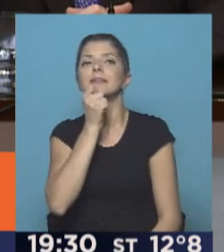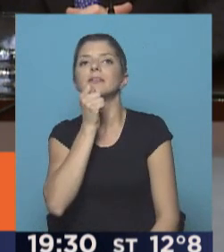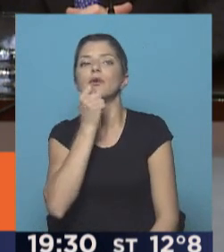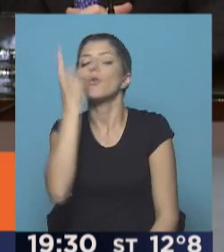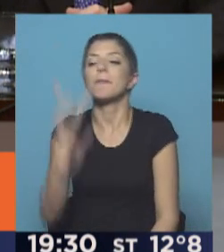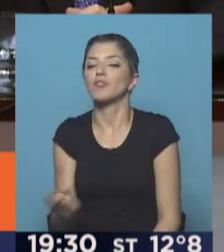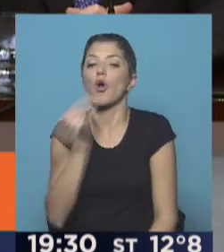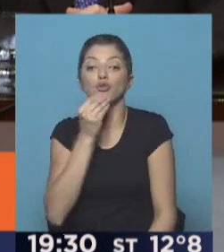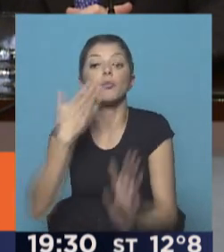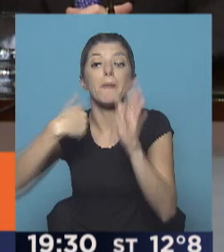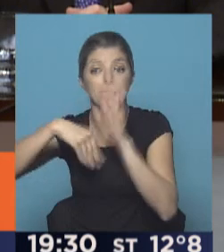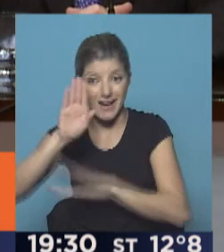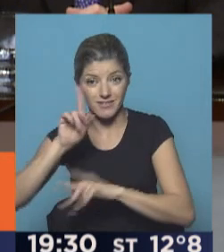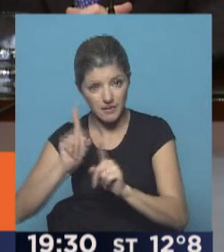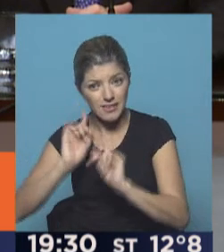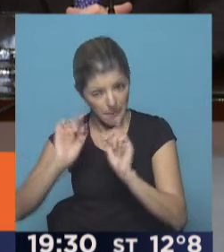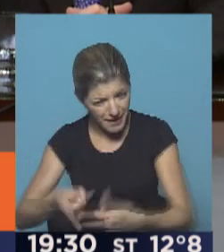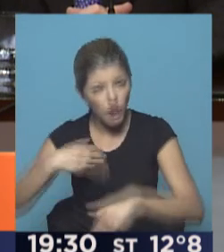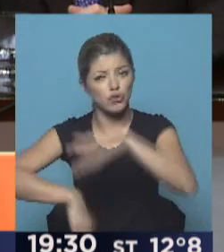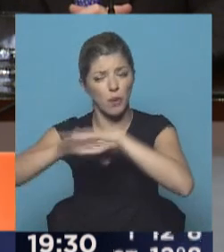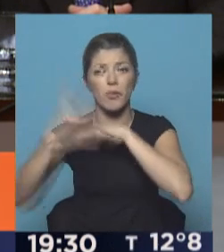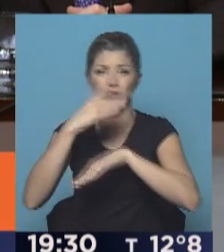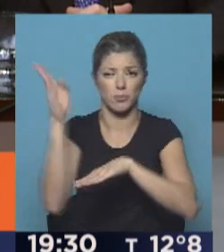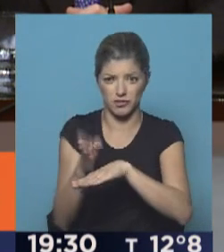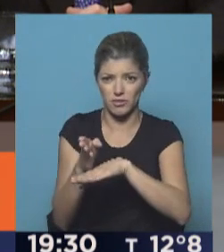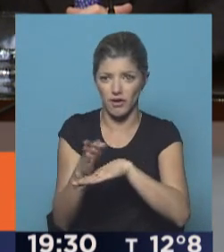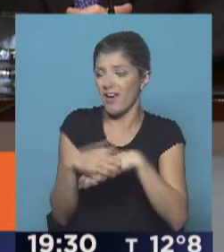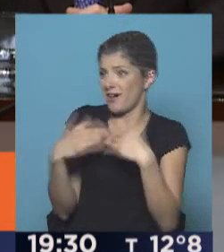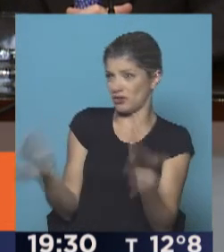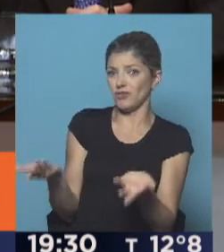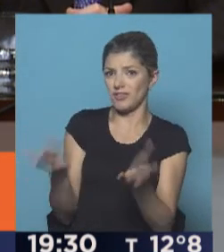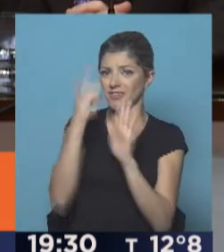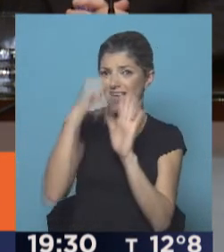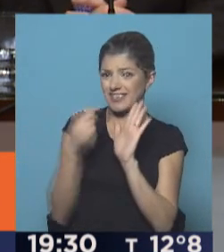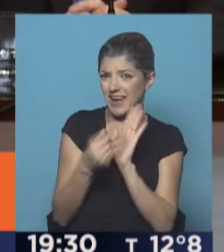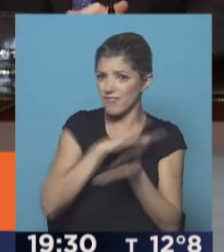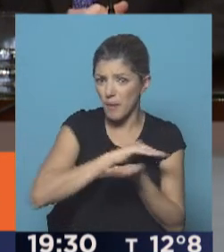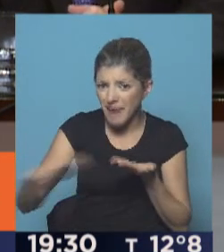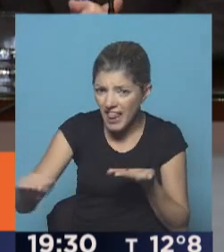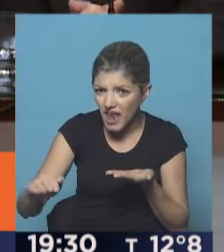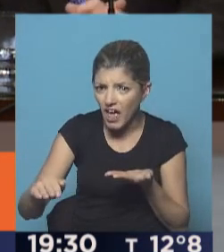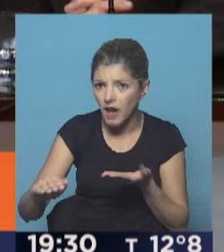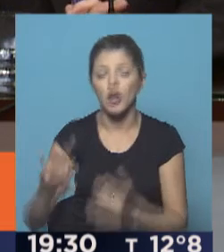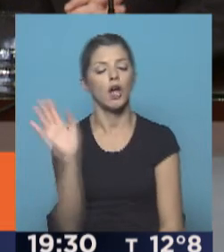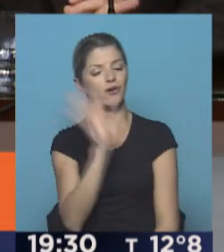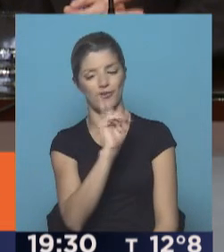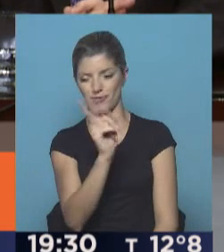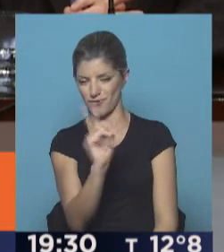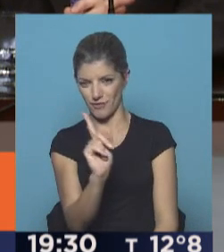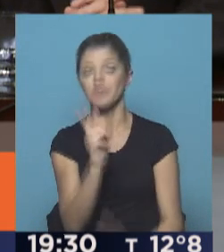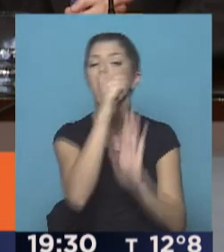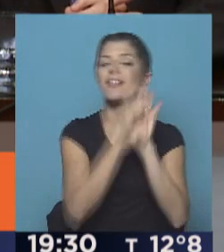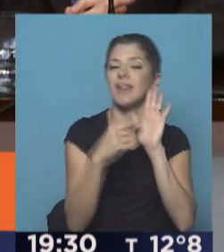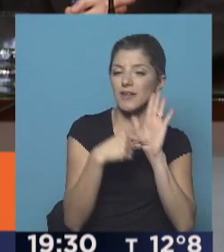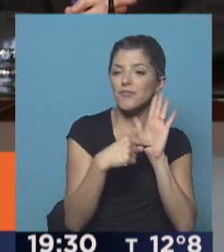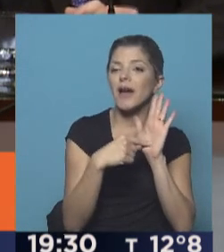y tienen ese consumo un tope de 400%, ¿el gobierno está instalando una tarifa plana entonces? No, está hablando de una tarifa que está referenciada con